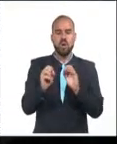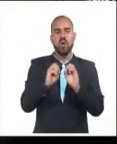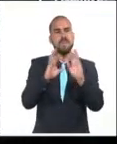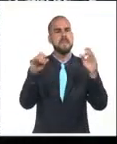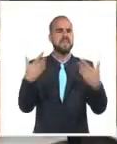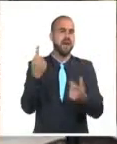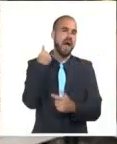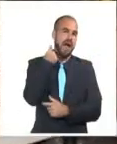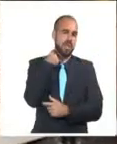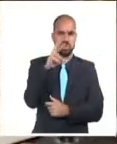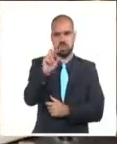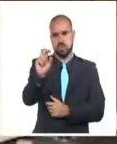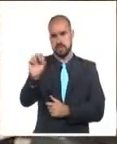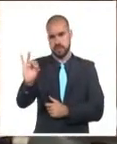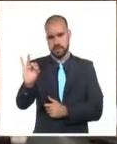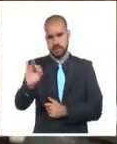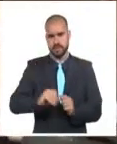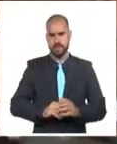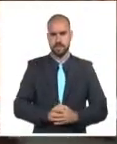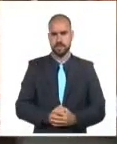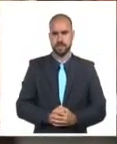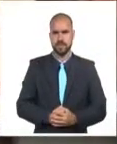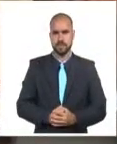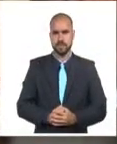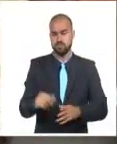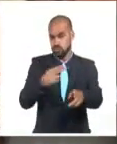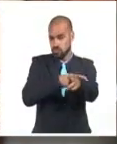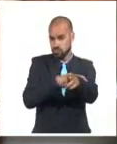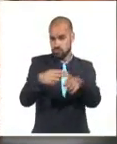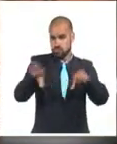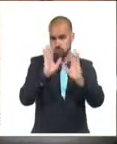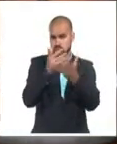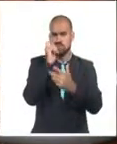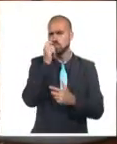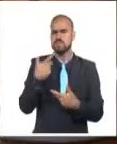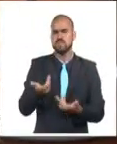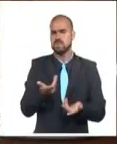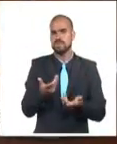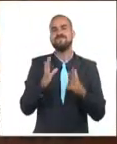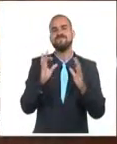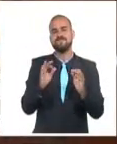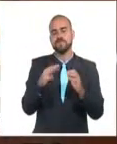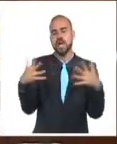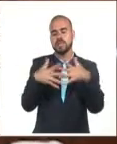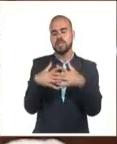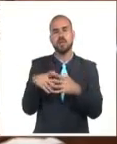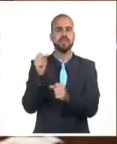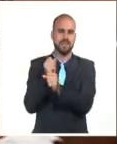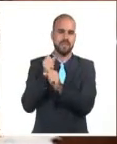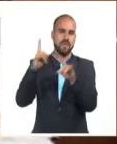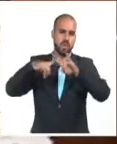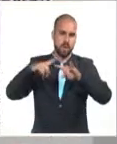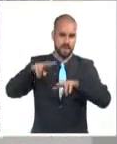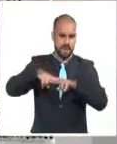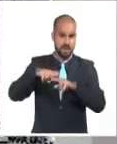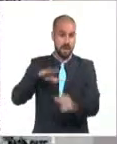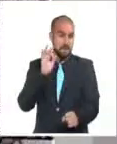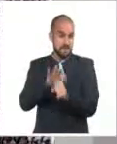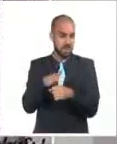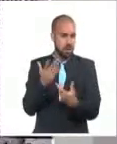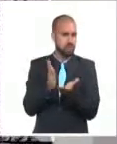Fundación Fernando Ortiz. La trayectoria intelectual de Esteban Morales estuvo vinculada a la Universidad de La Habana, donde se formó inicialmente